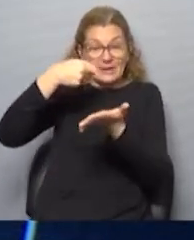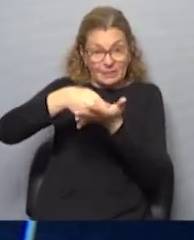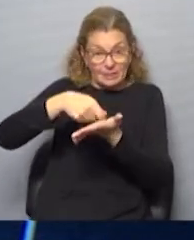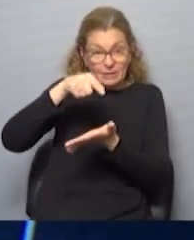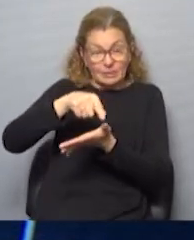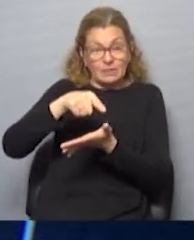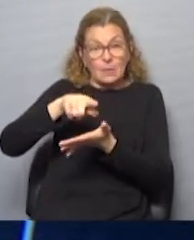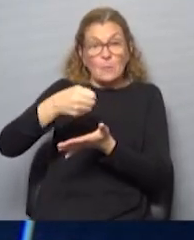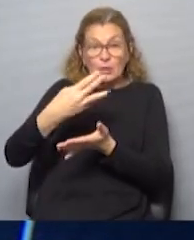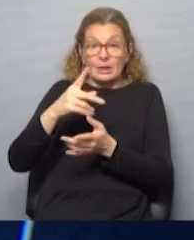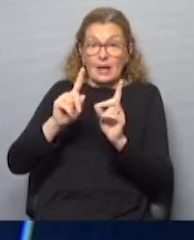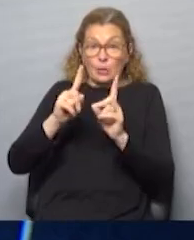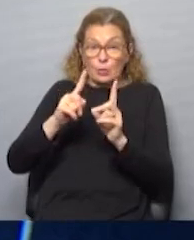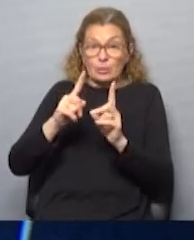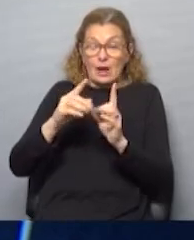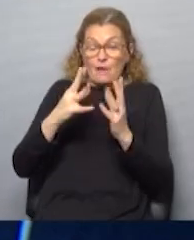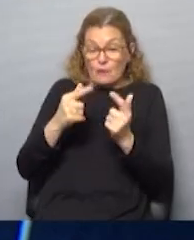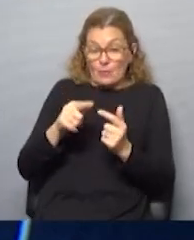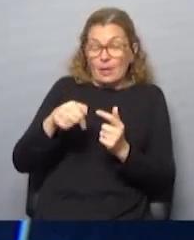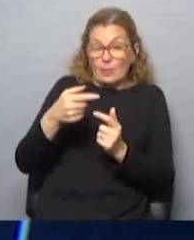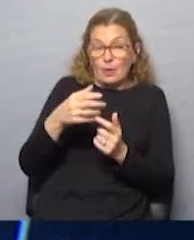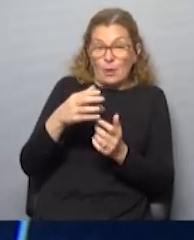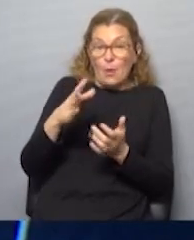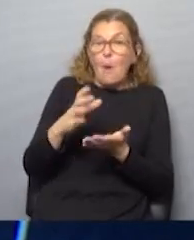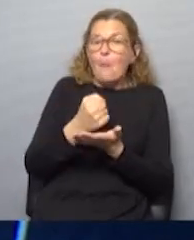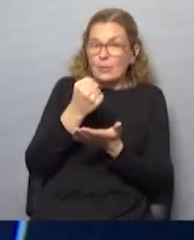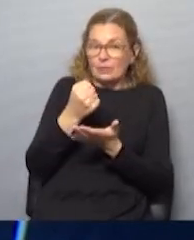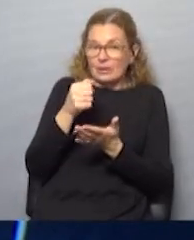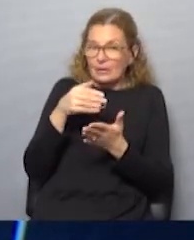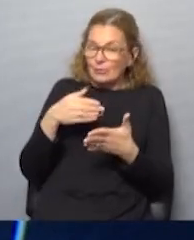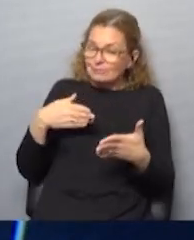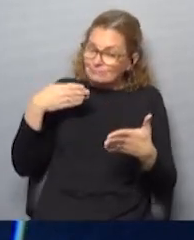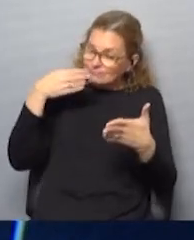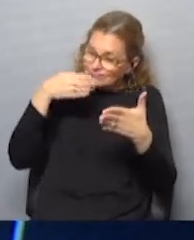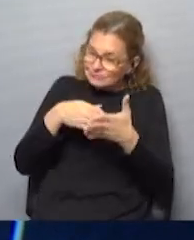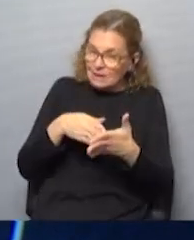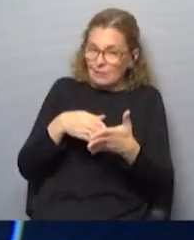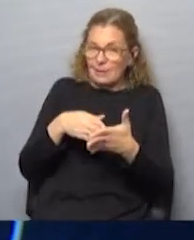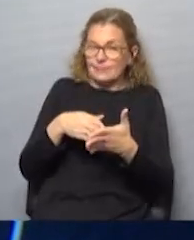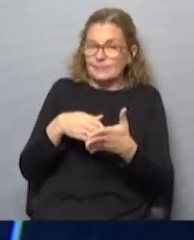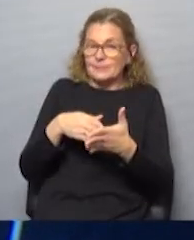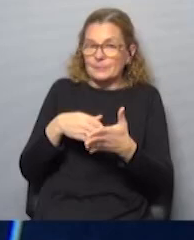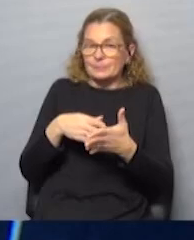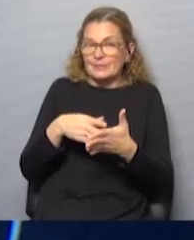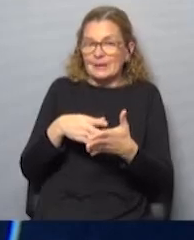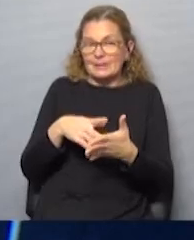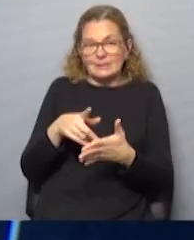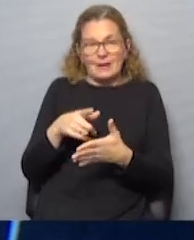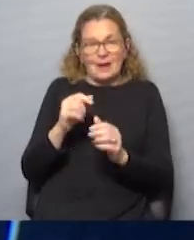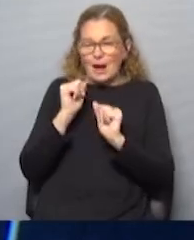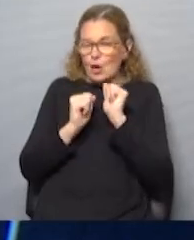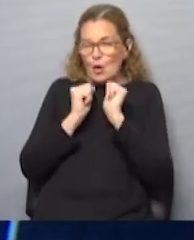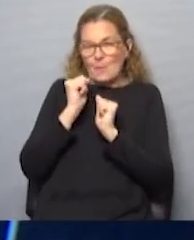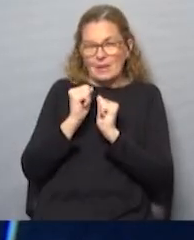porque de algún lado lo tengo que sacar eso es una traba que está en la literatura sobre desarrollo económico